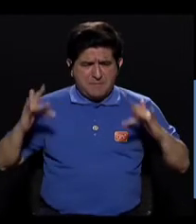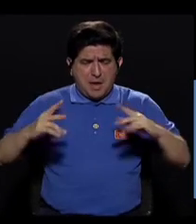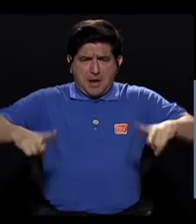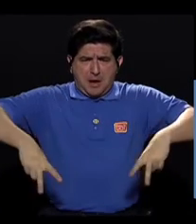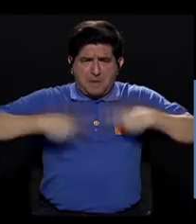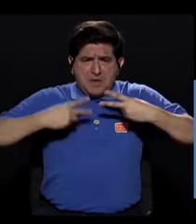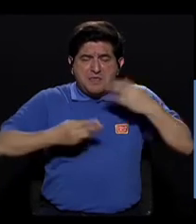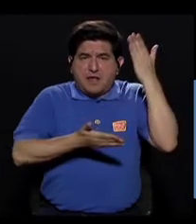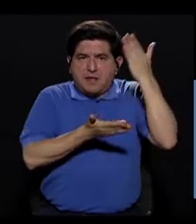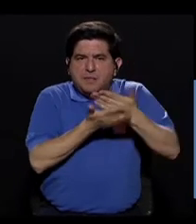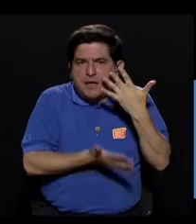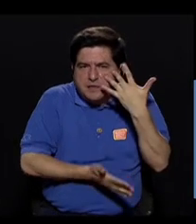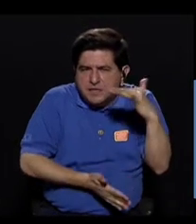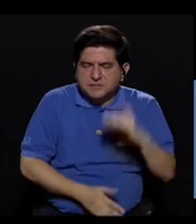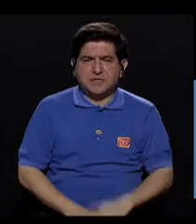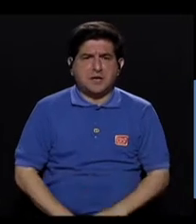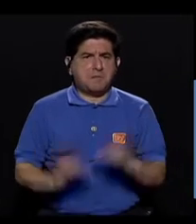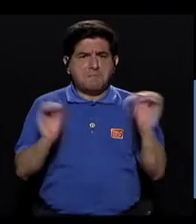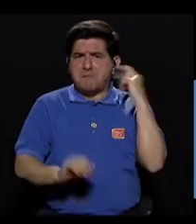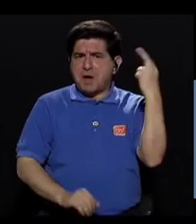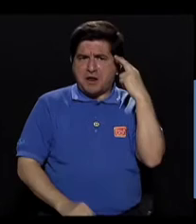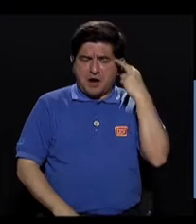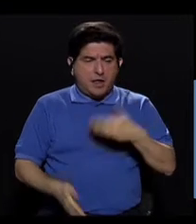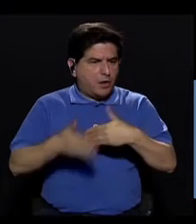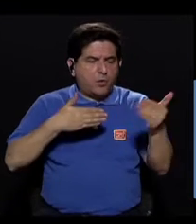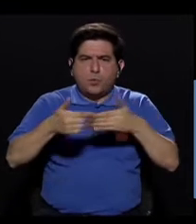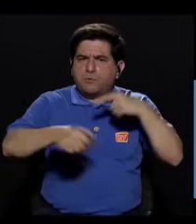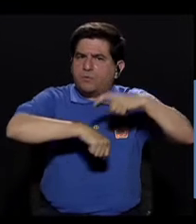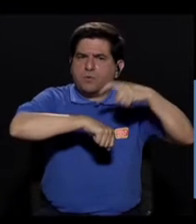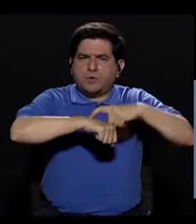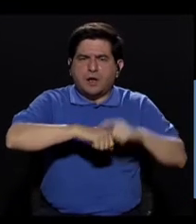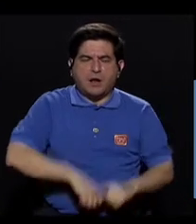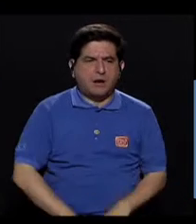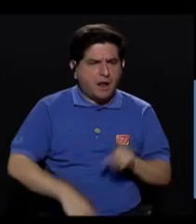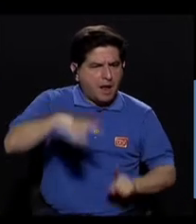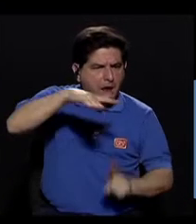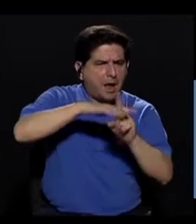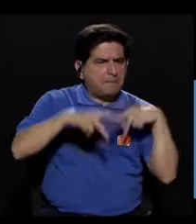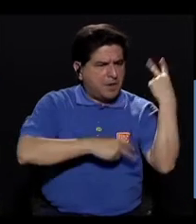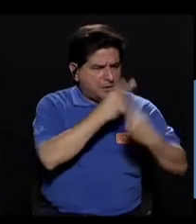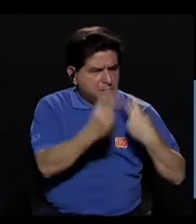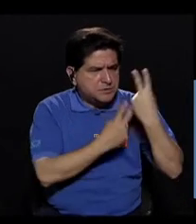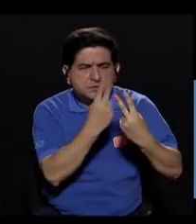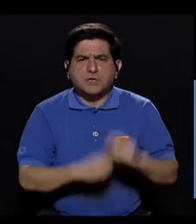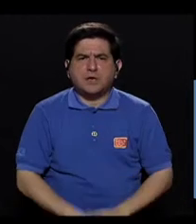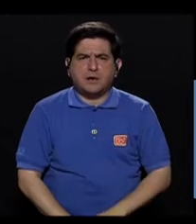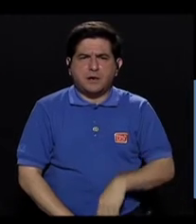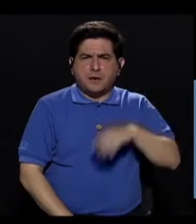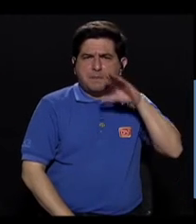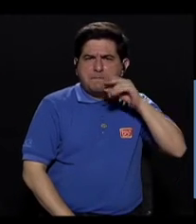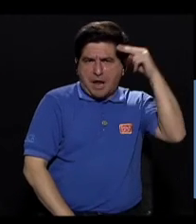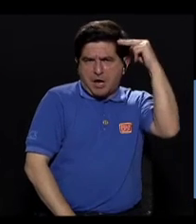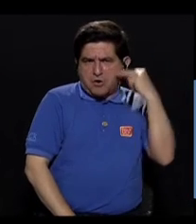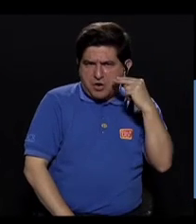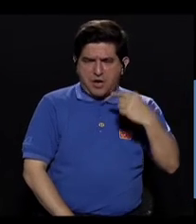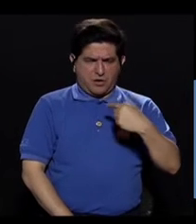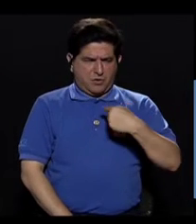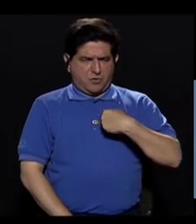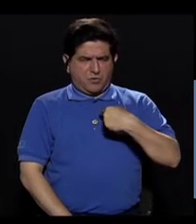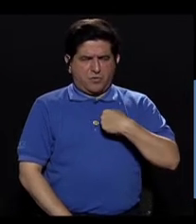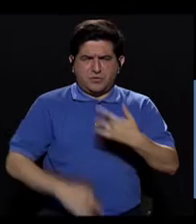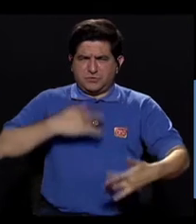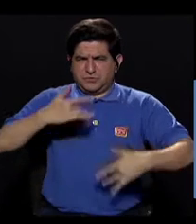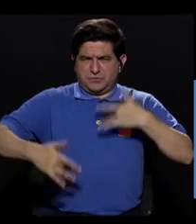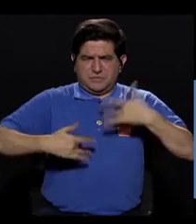su visita. El perro negro me hacía parecer y sentir más viejo de lo que era. Cuando el resto del mundo parecía disfrutar